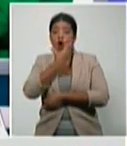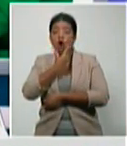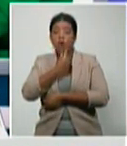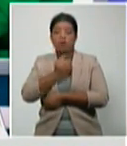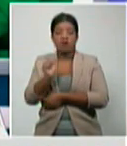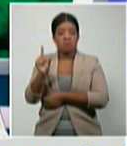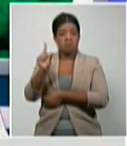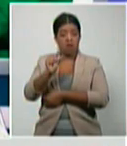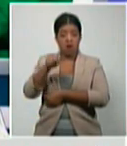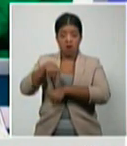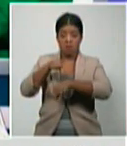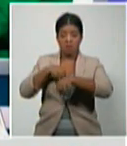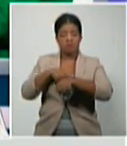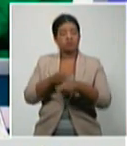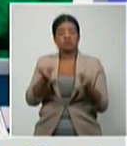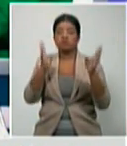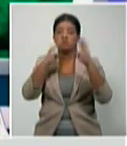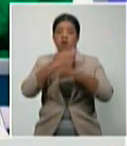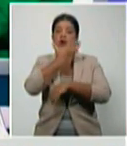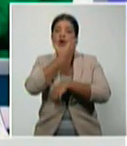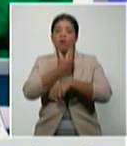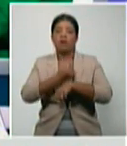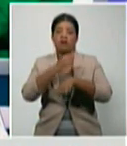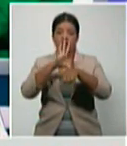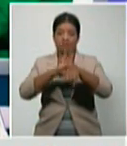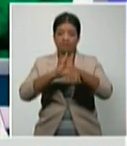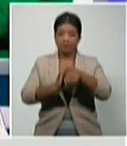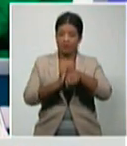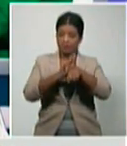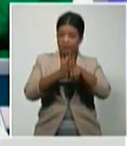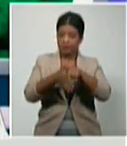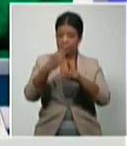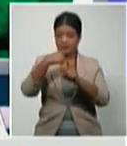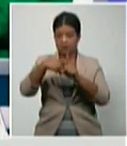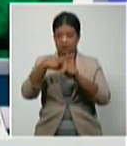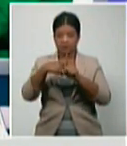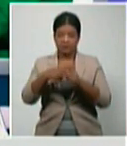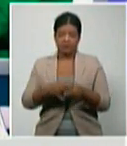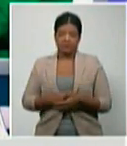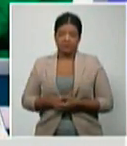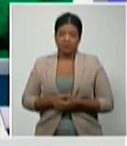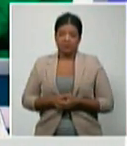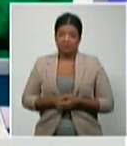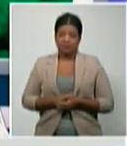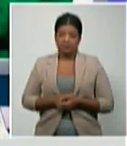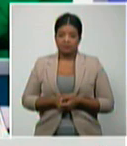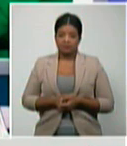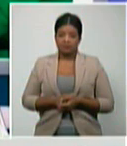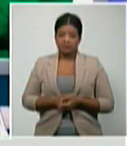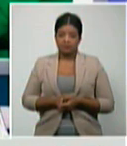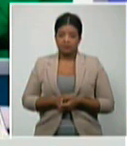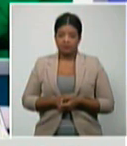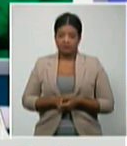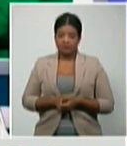momentos no tienen casos activos, casos positivos en estos momentos. El